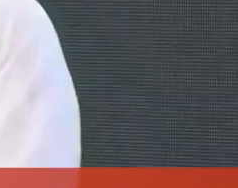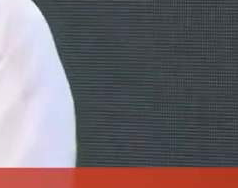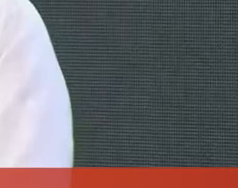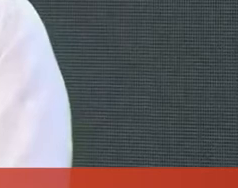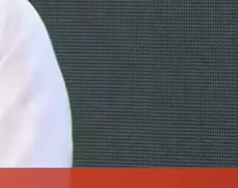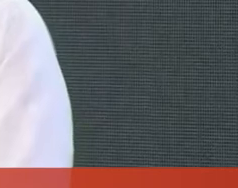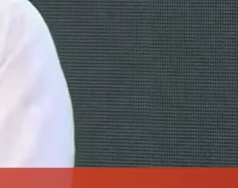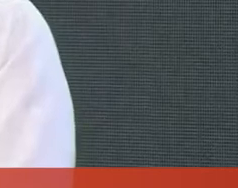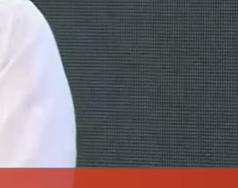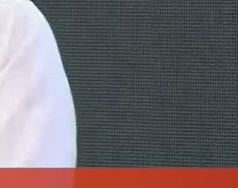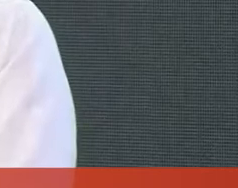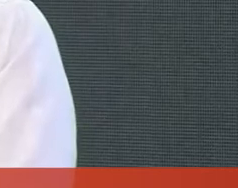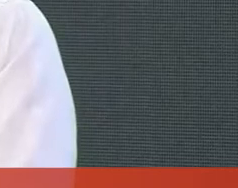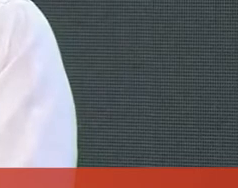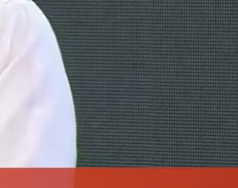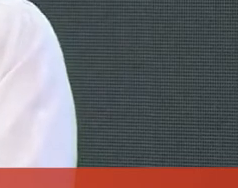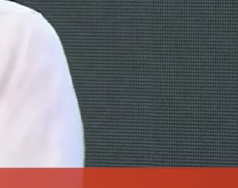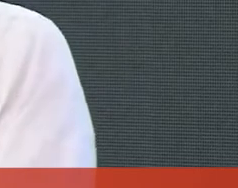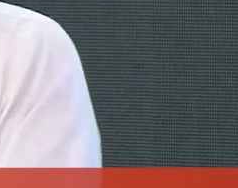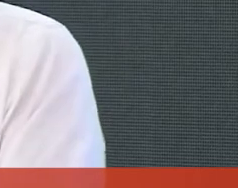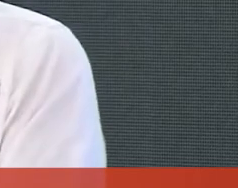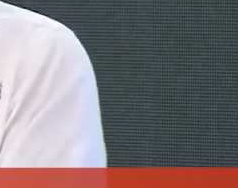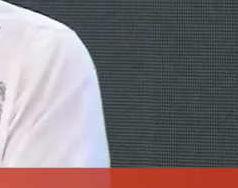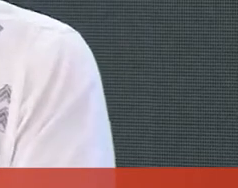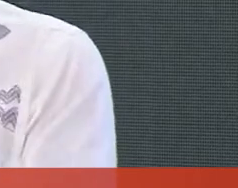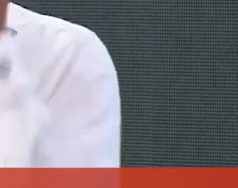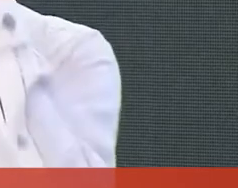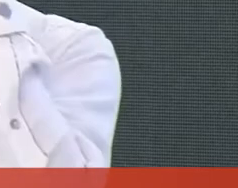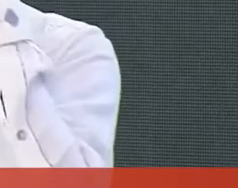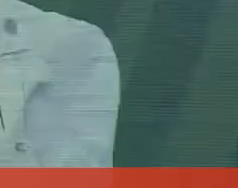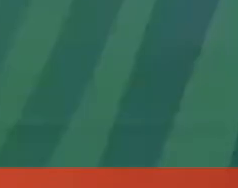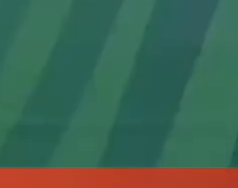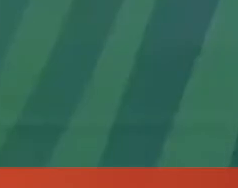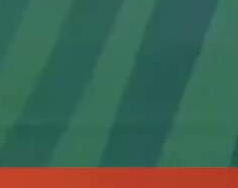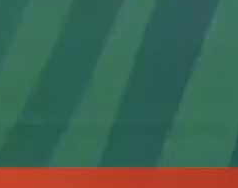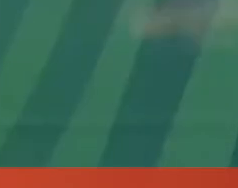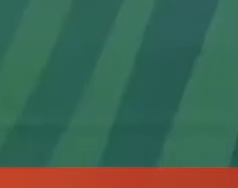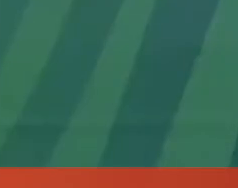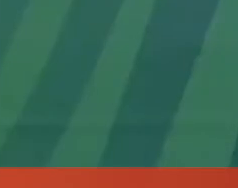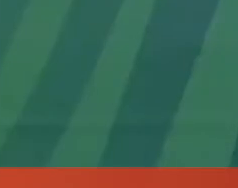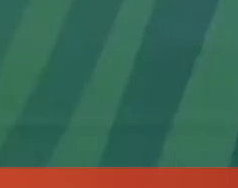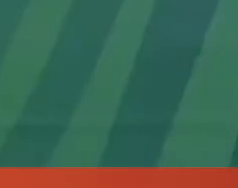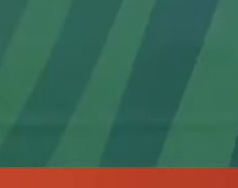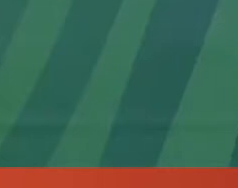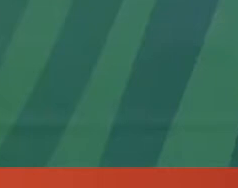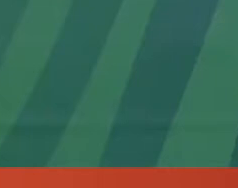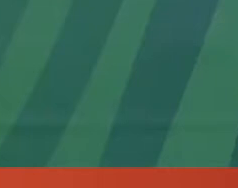de las elecciones, porque es mucho lo que cuesta.